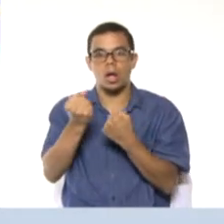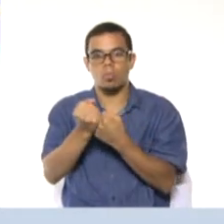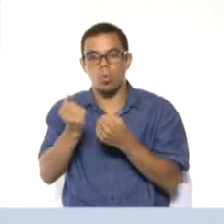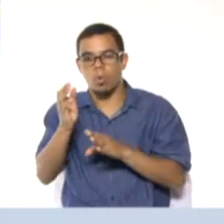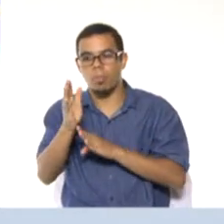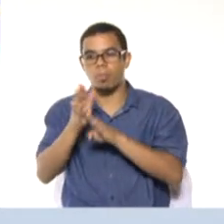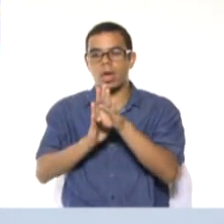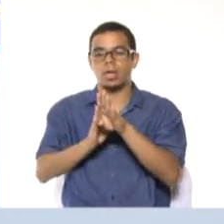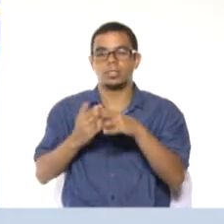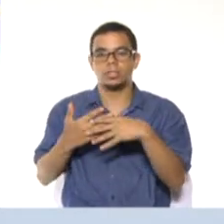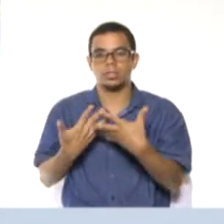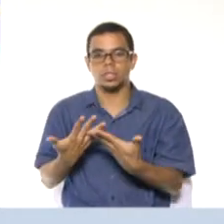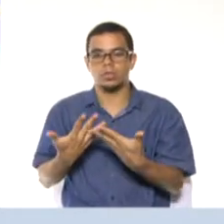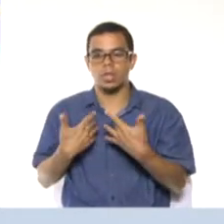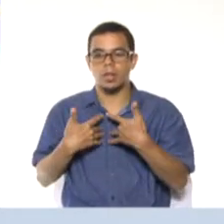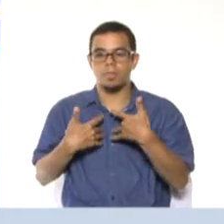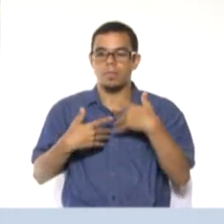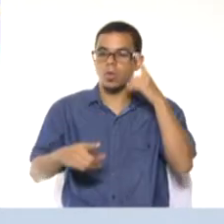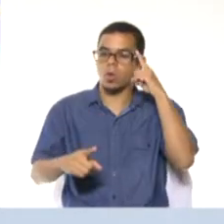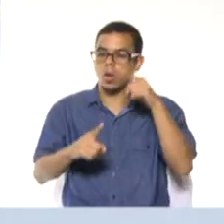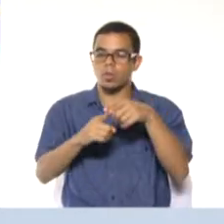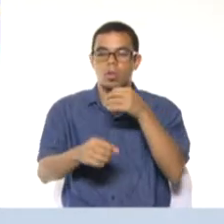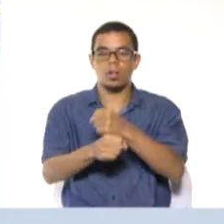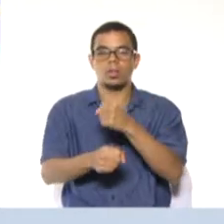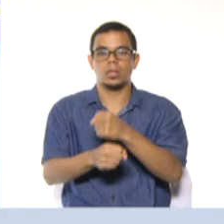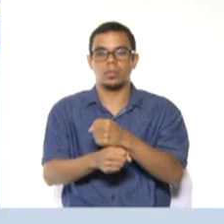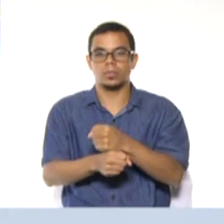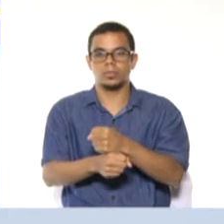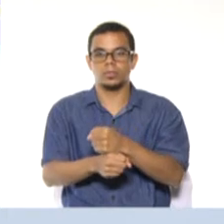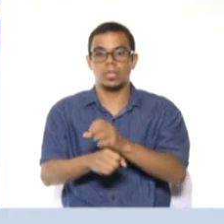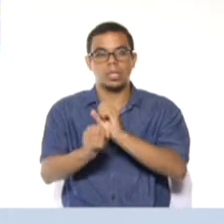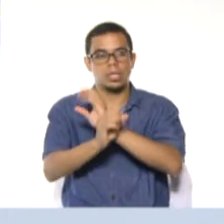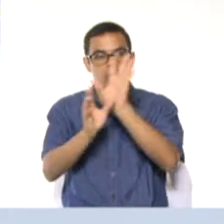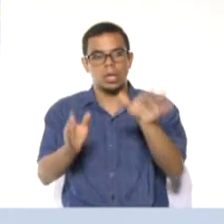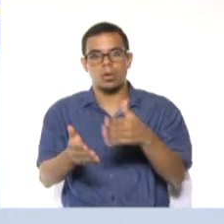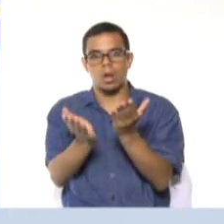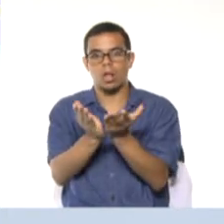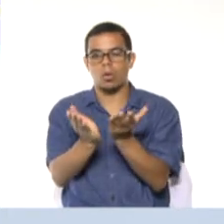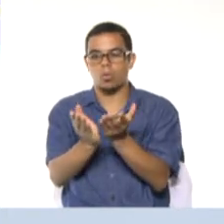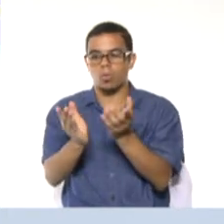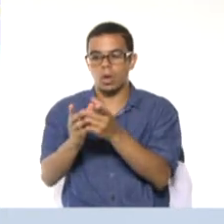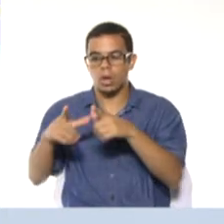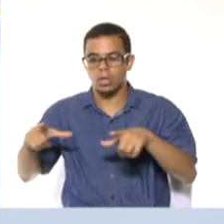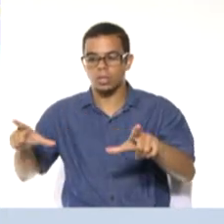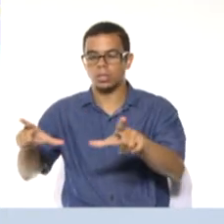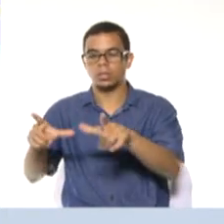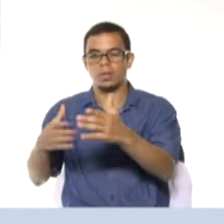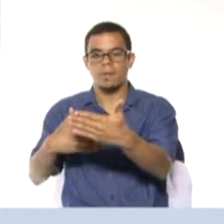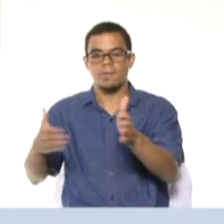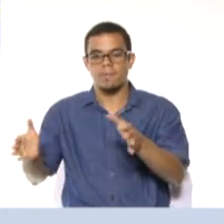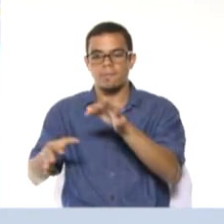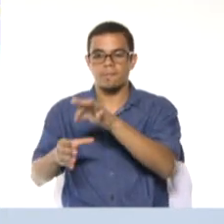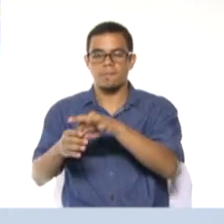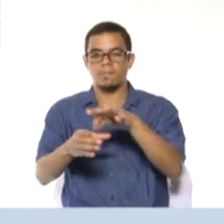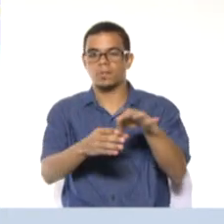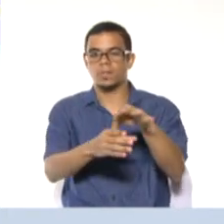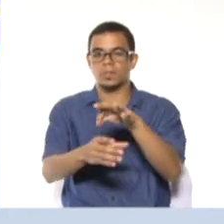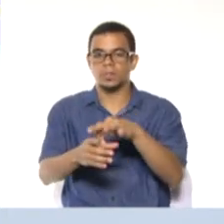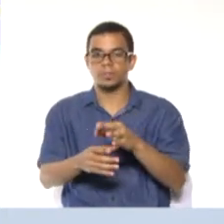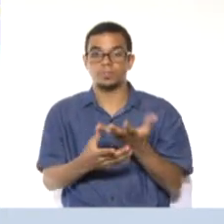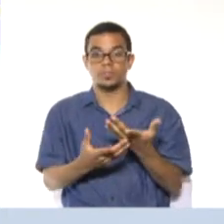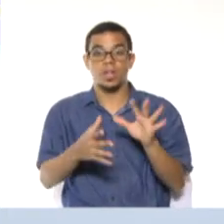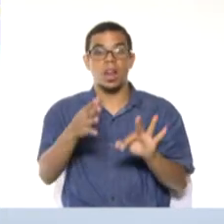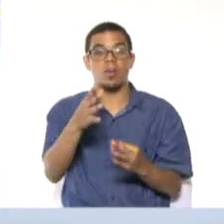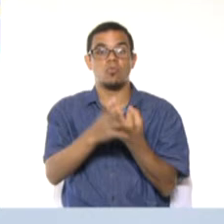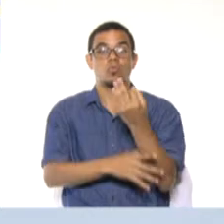las especialidades ocupacionales, impulsando por supuesto los conucos escolares. En el caso de Caracas tenemos la Fundación Ciara,